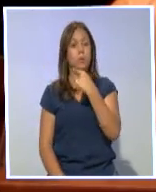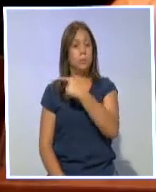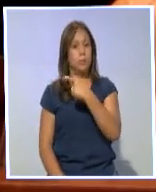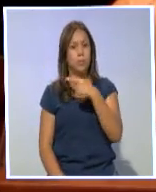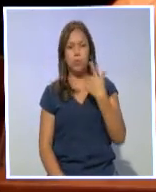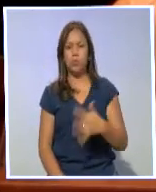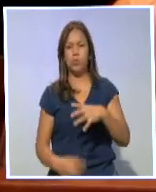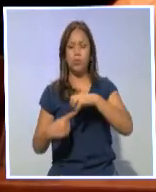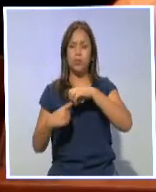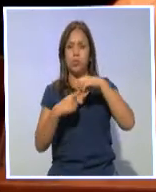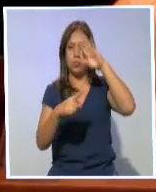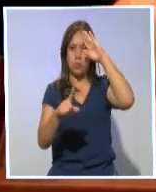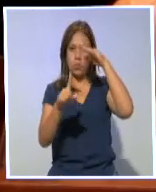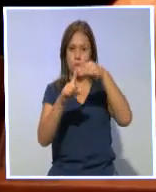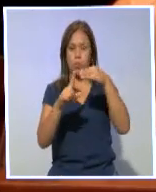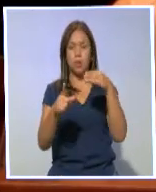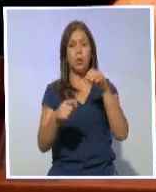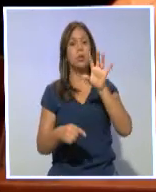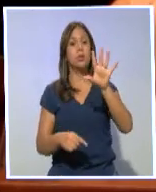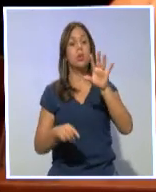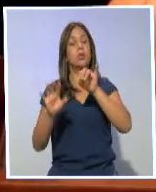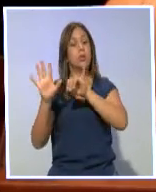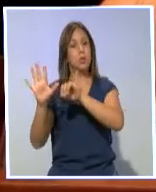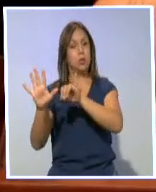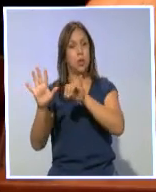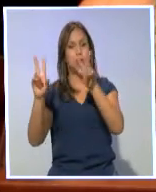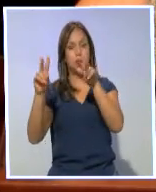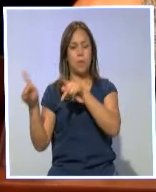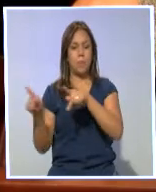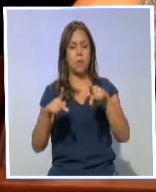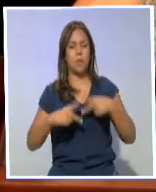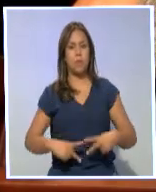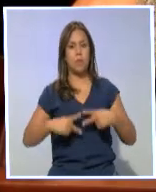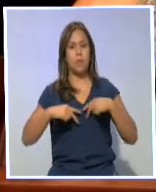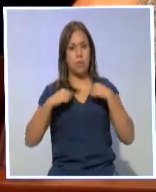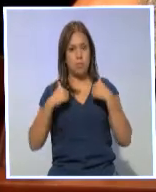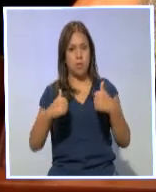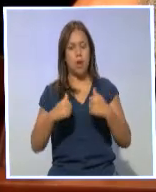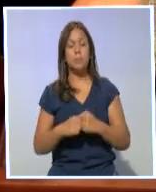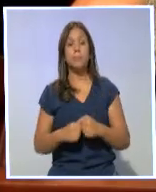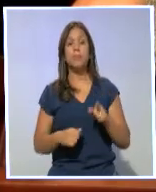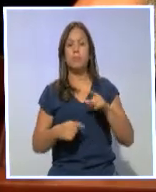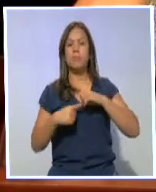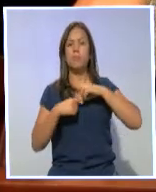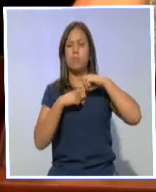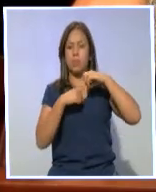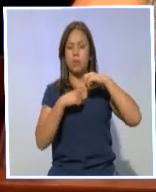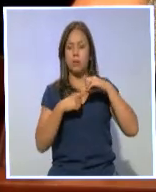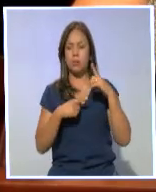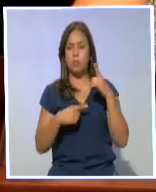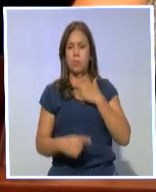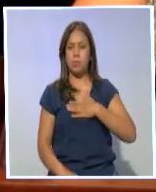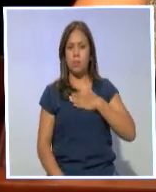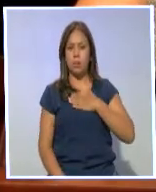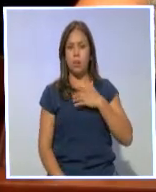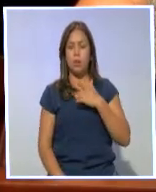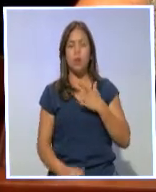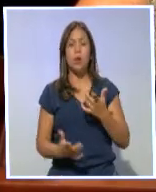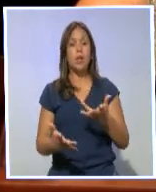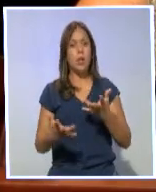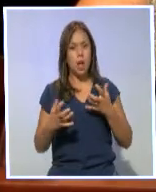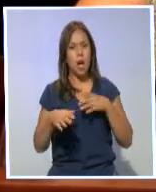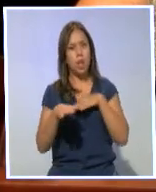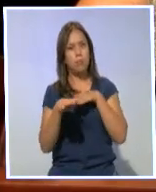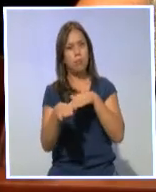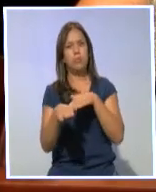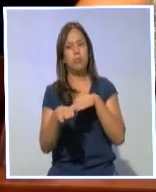principalmente en los objetivos 5 y 6 del Plan del Buen Vivir, donde principalmente se espera